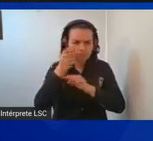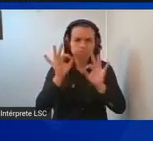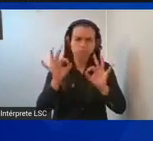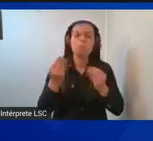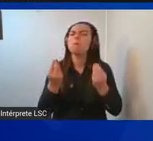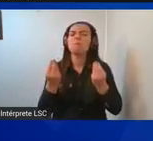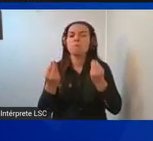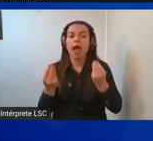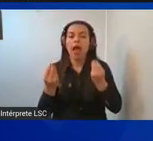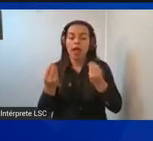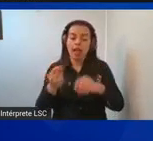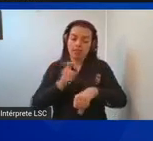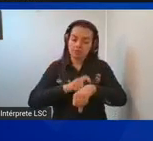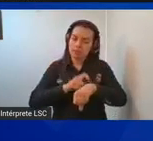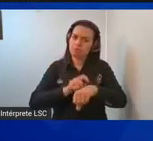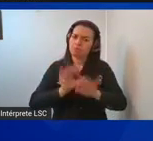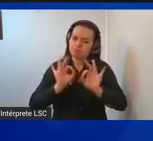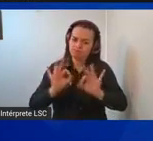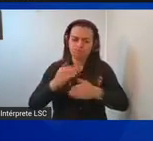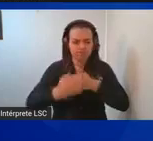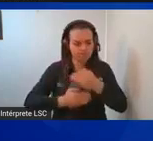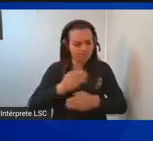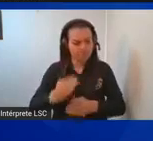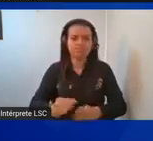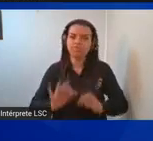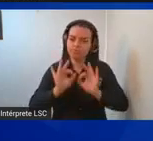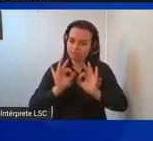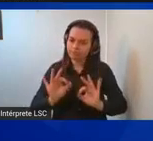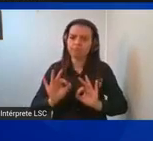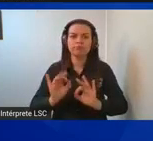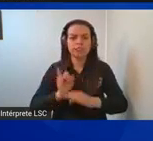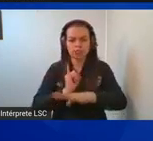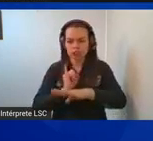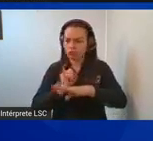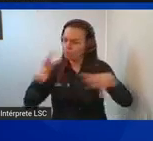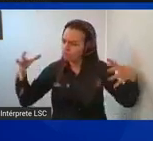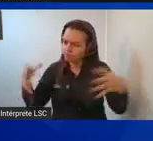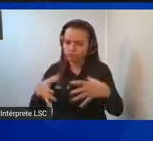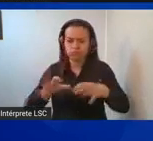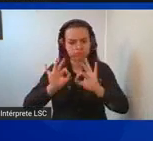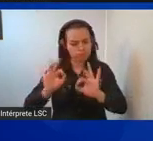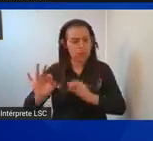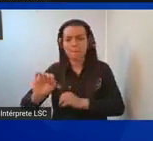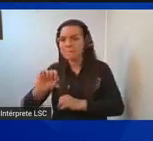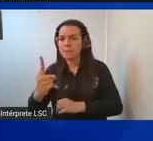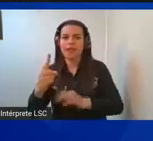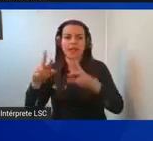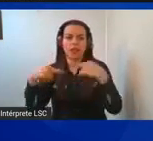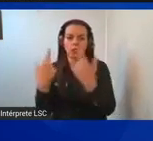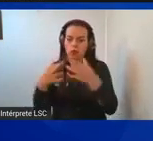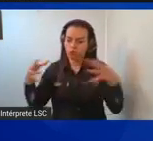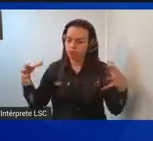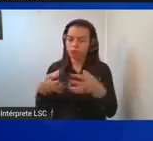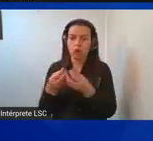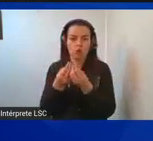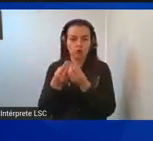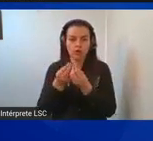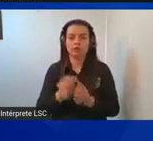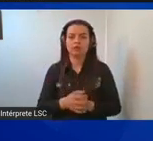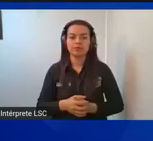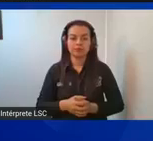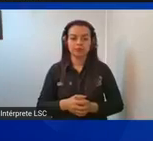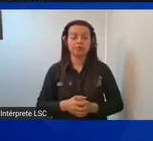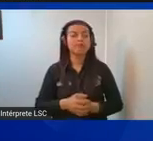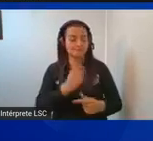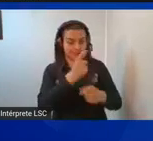posible se institucionalice, se conforme y se haga la primera reunión del Consejo. Tal cual como lo